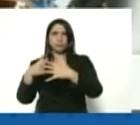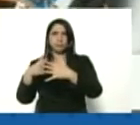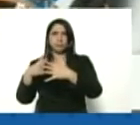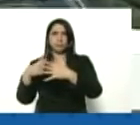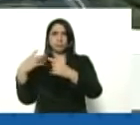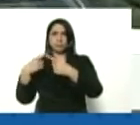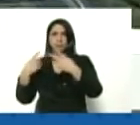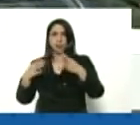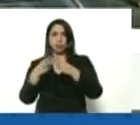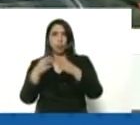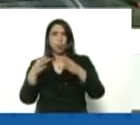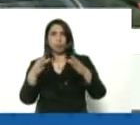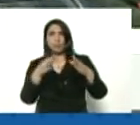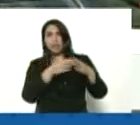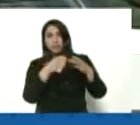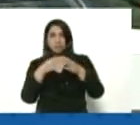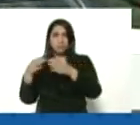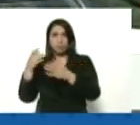todos estos equipos,